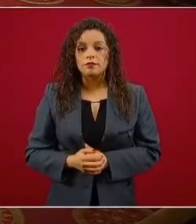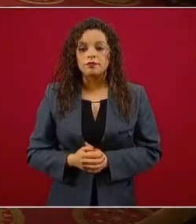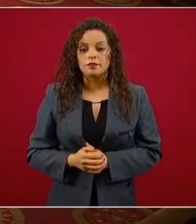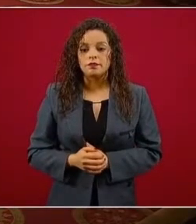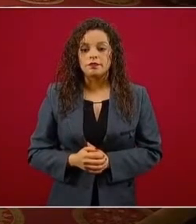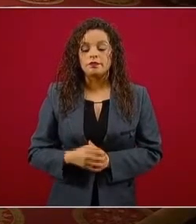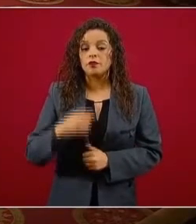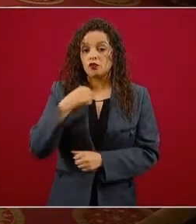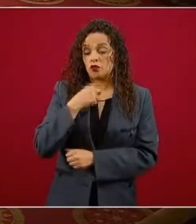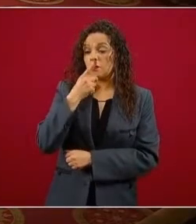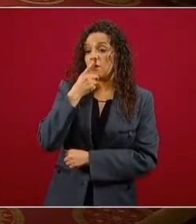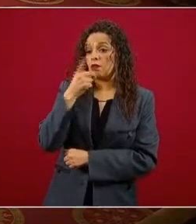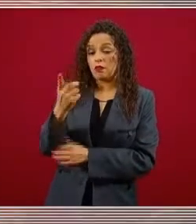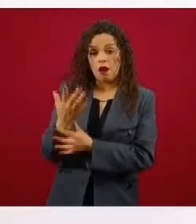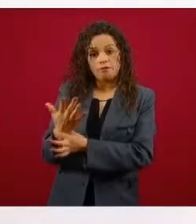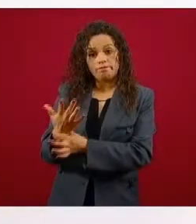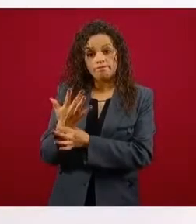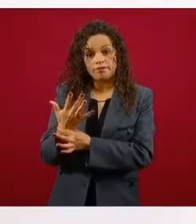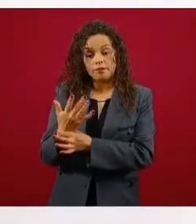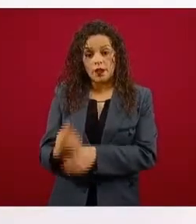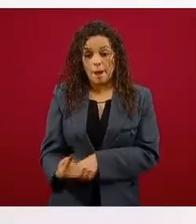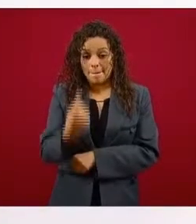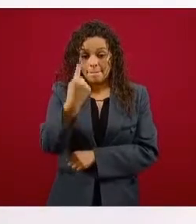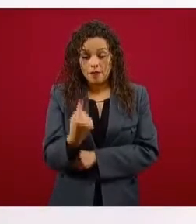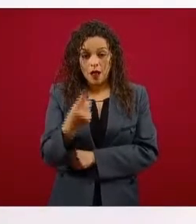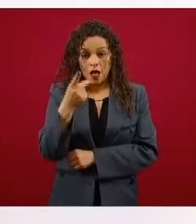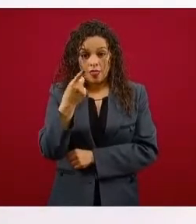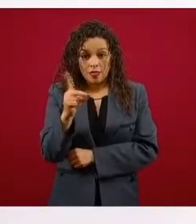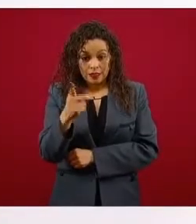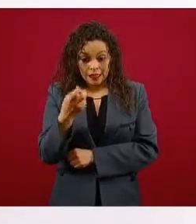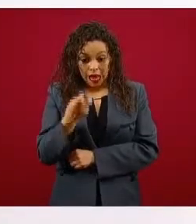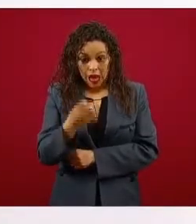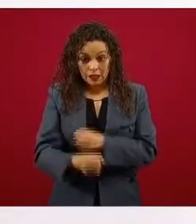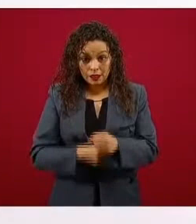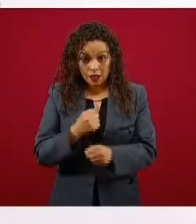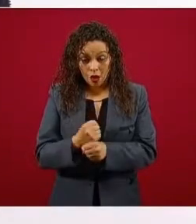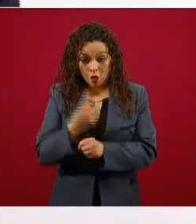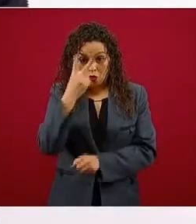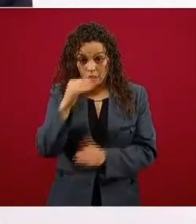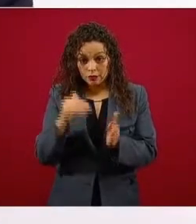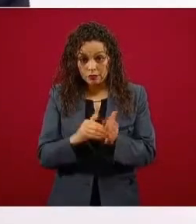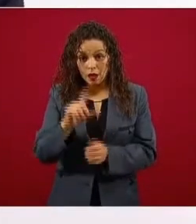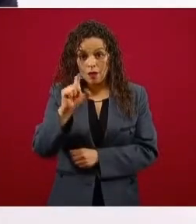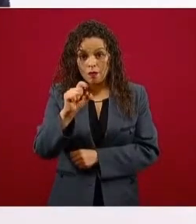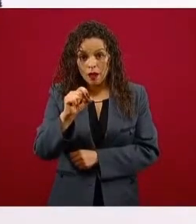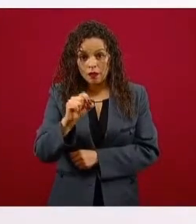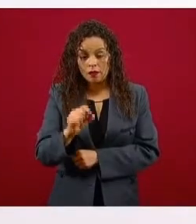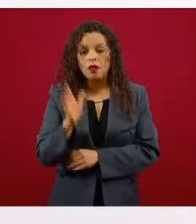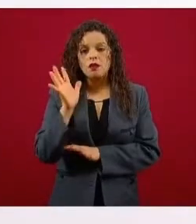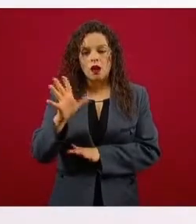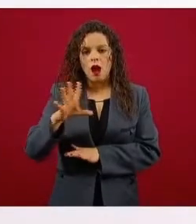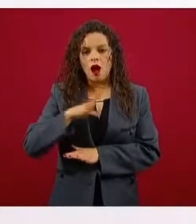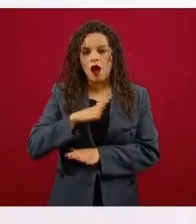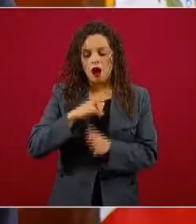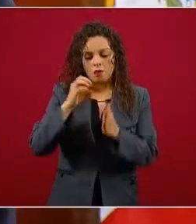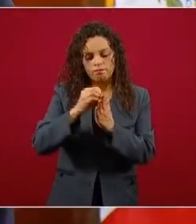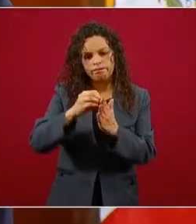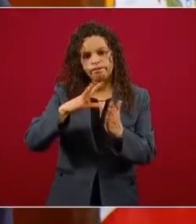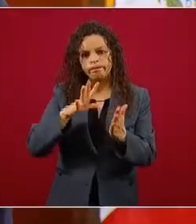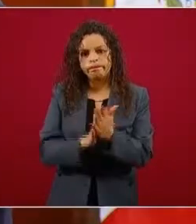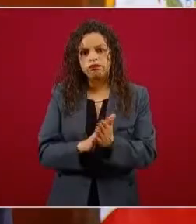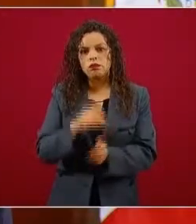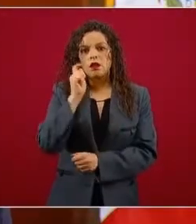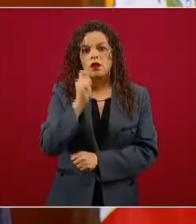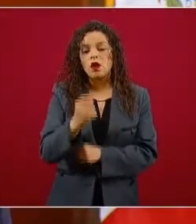para el 1 de diciembre de este año estarán ya establecidas las bases de